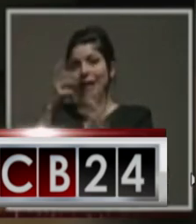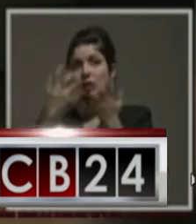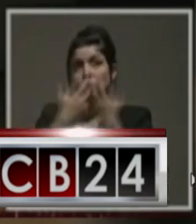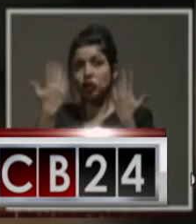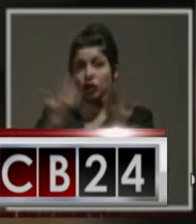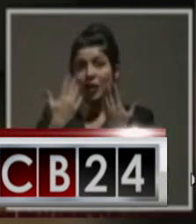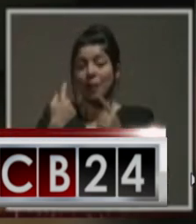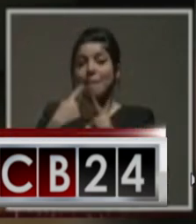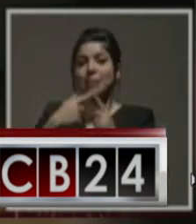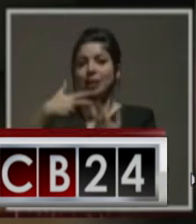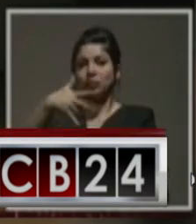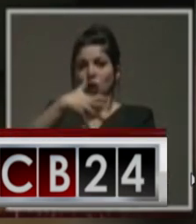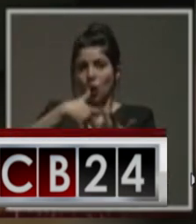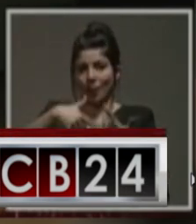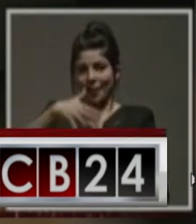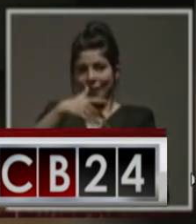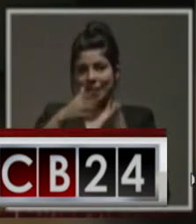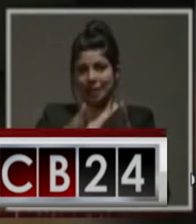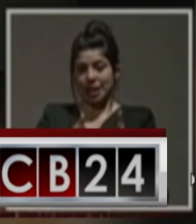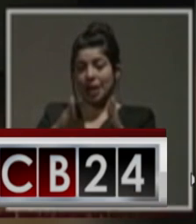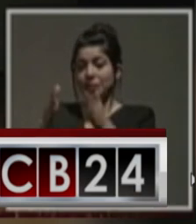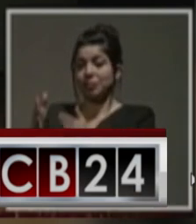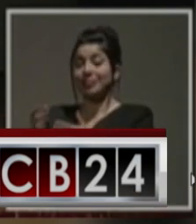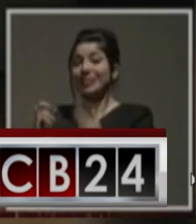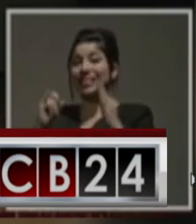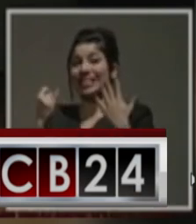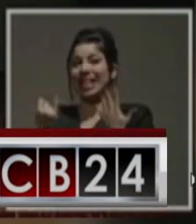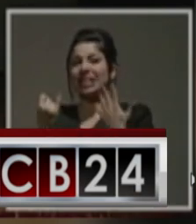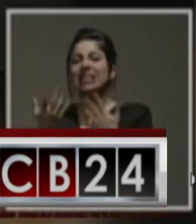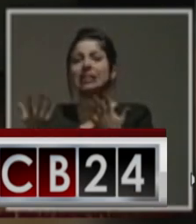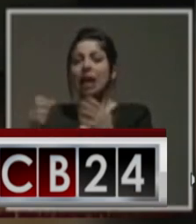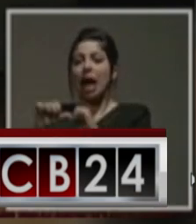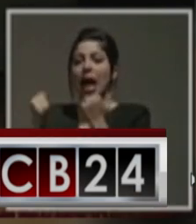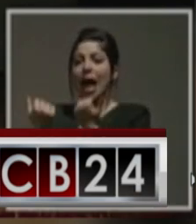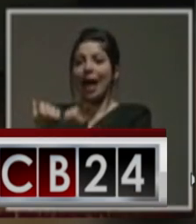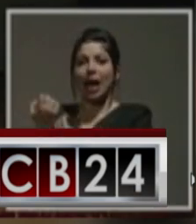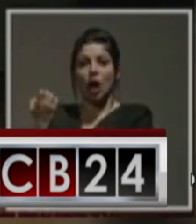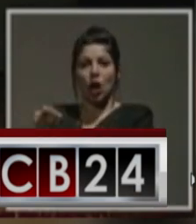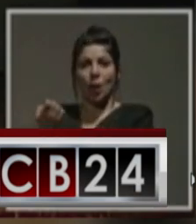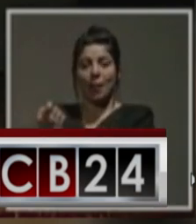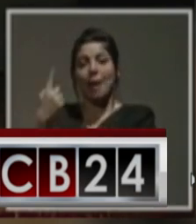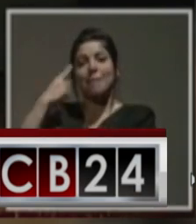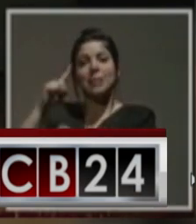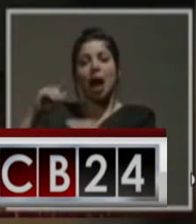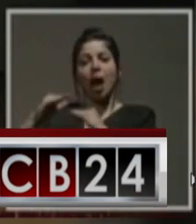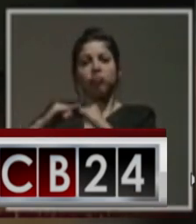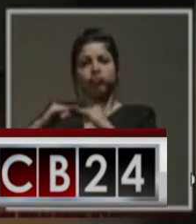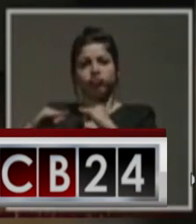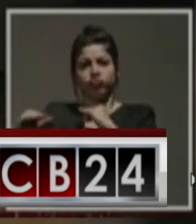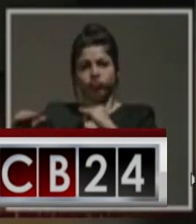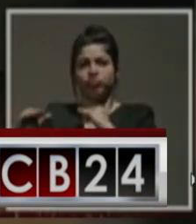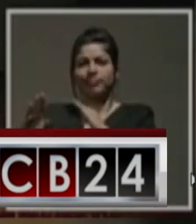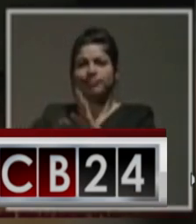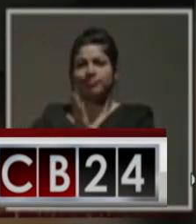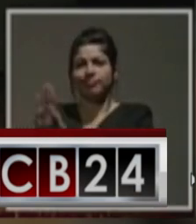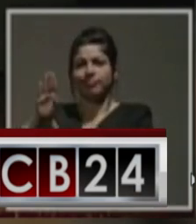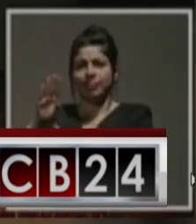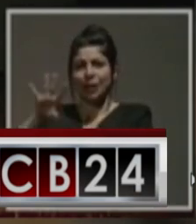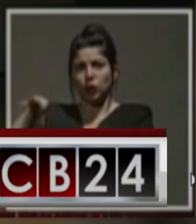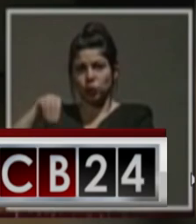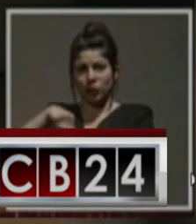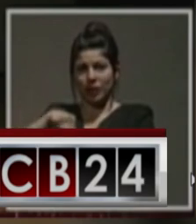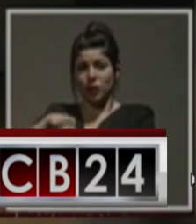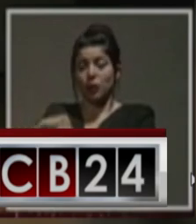y la convivencia. Una sexta área es el área económica para la estabilidad y el crecimiento inclusivo. Y